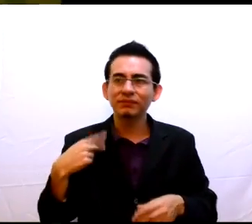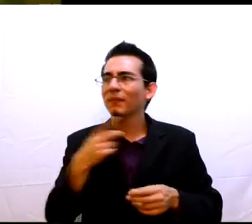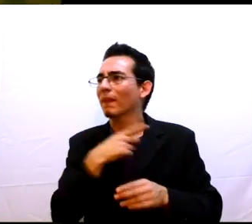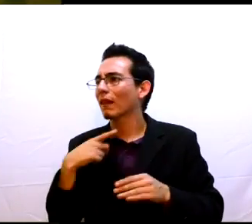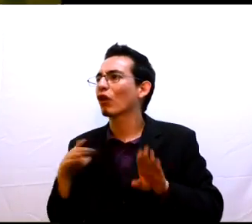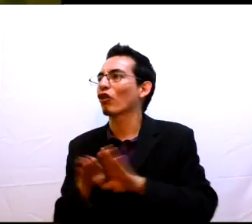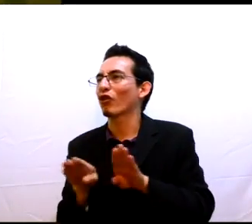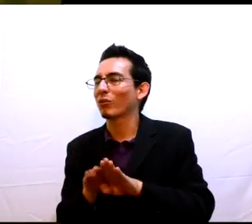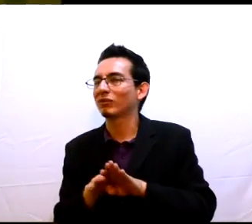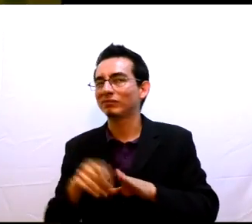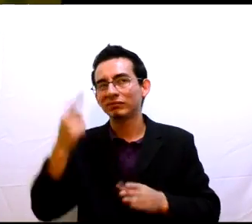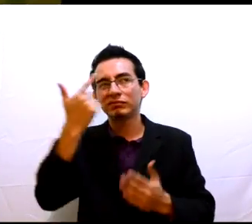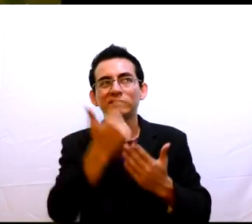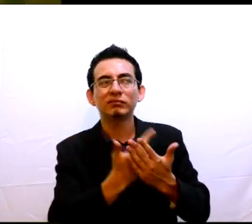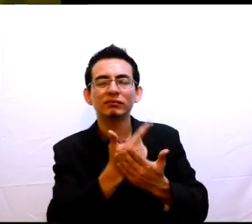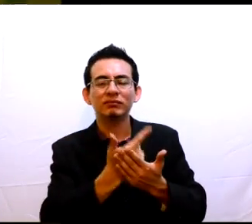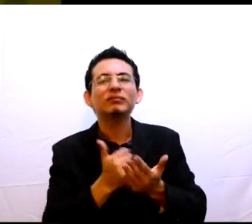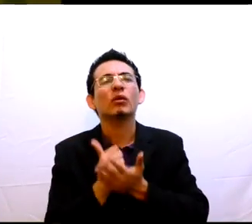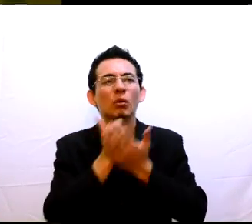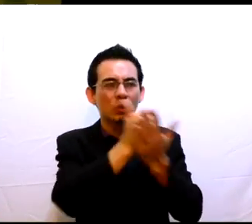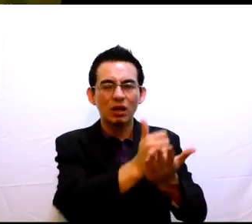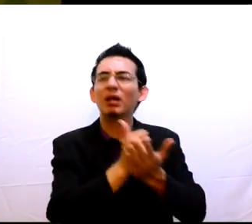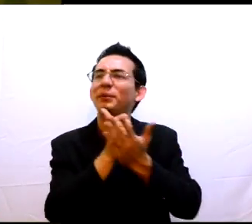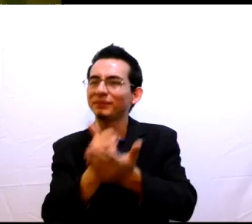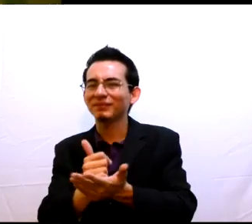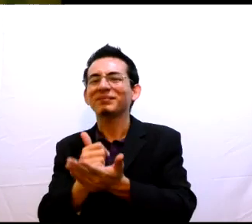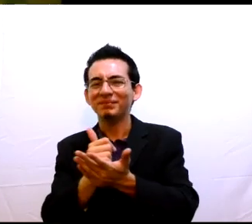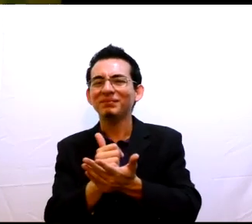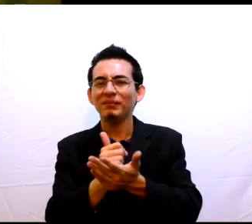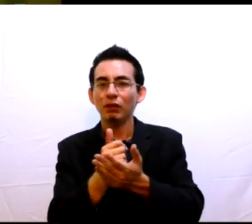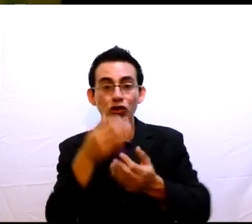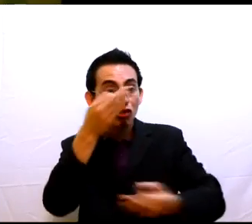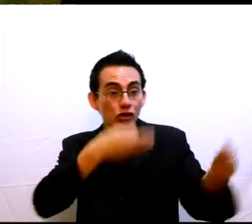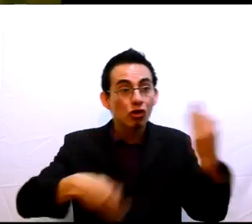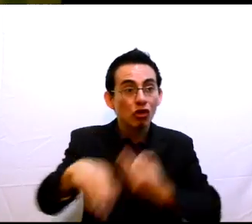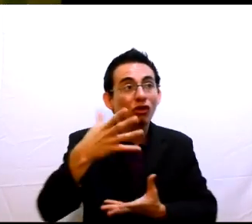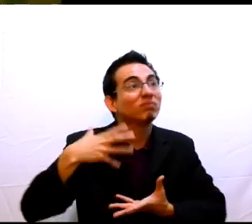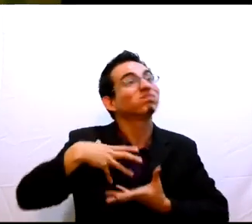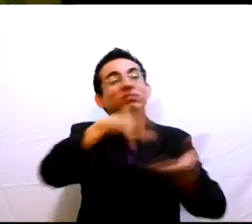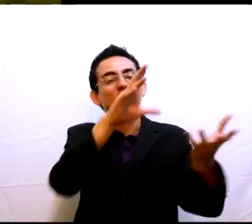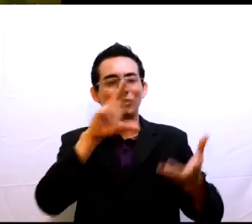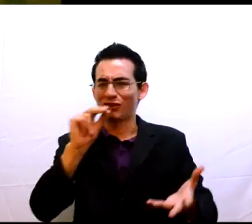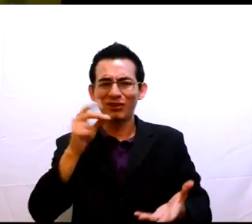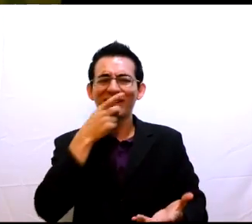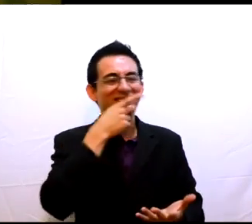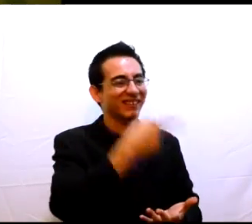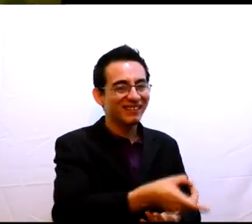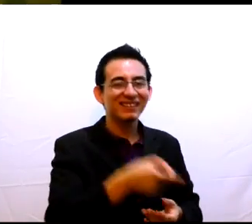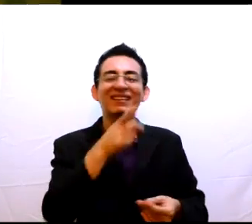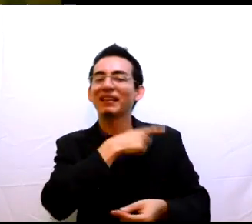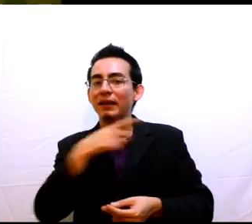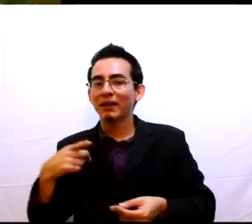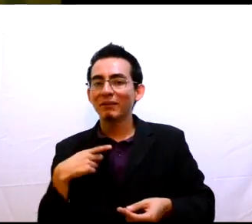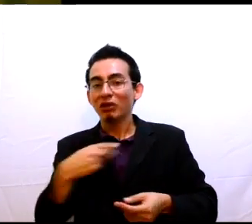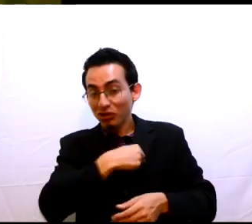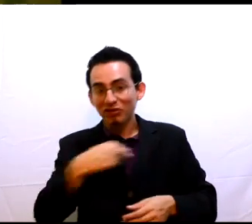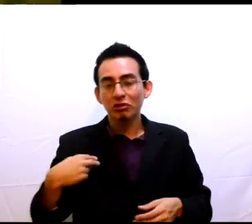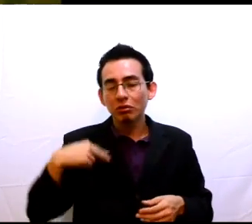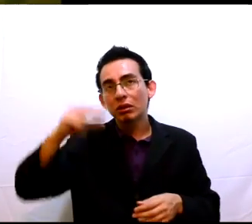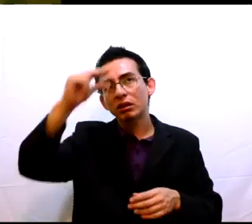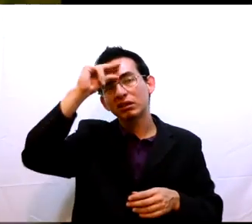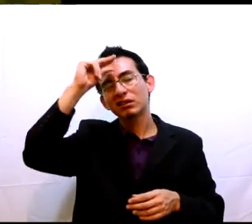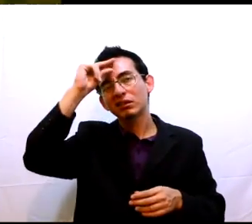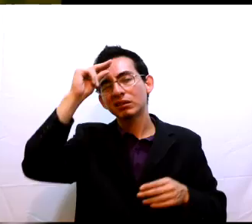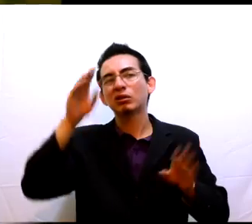cosas en su debido casillero eso es lo que dijo pablo cuando hablo de acomodando lo espiritual a lo